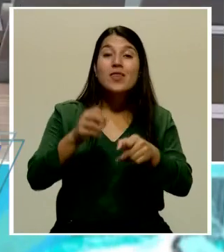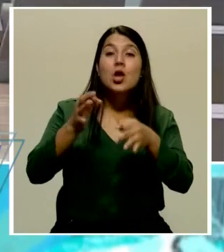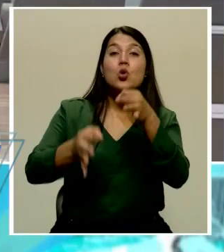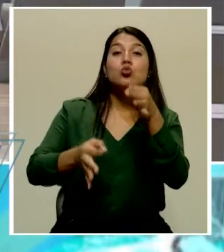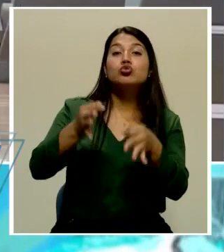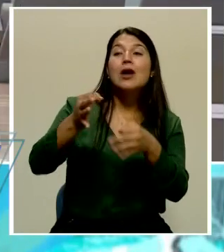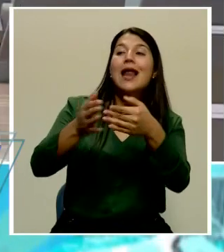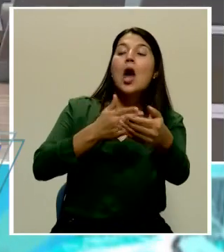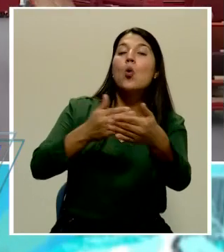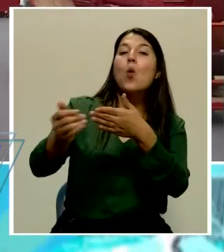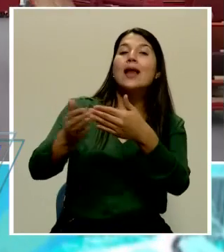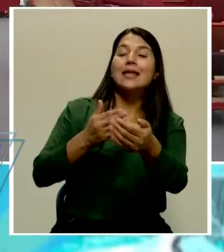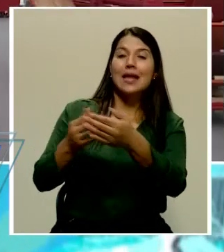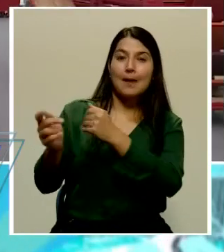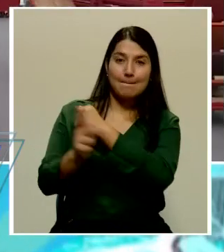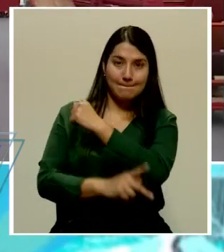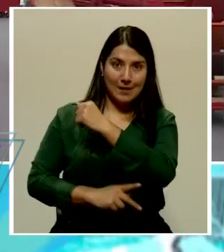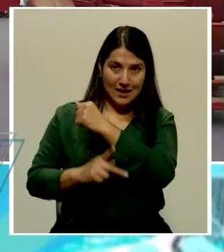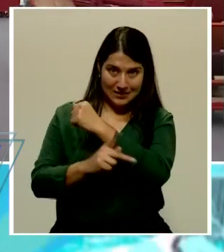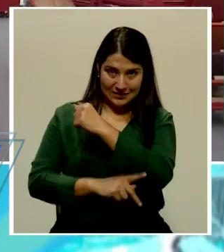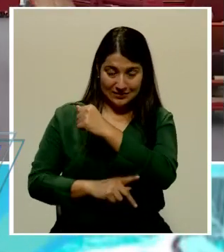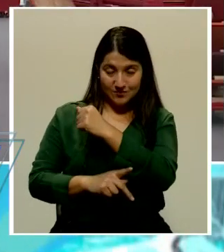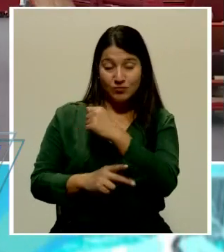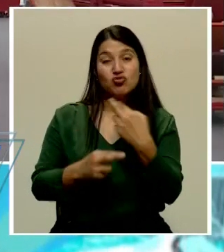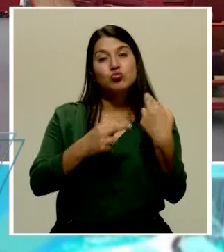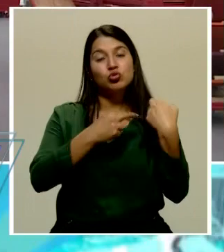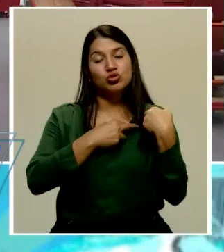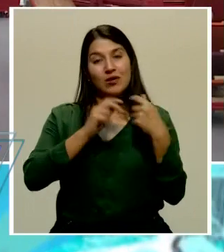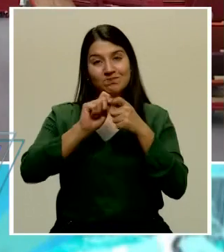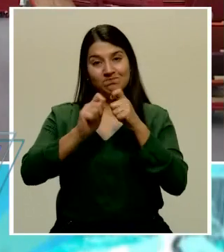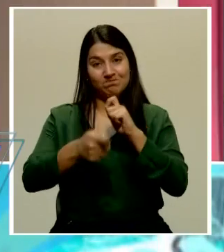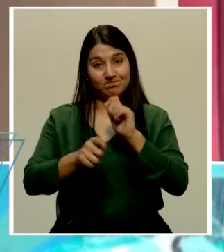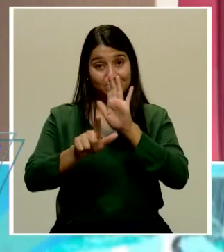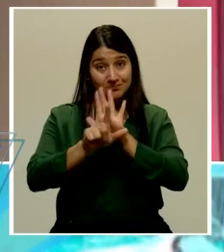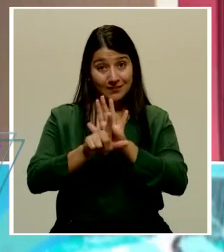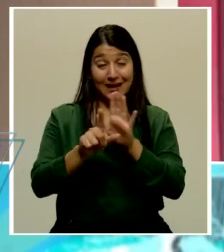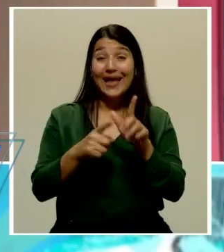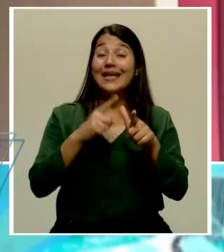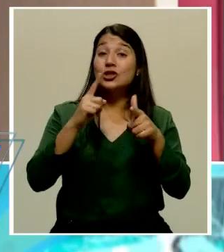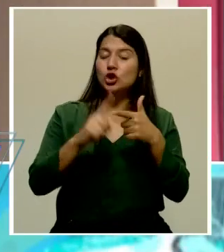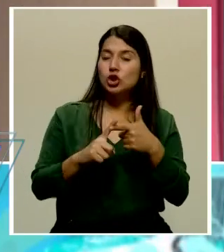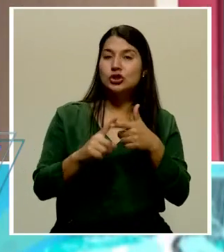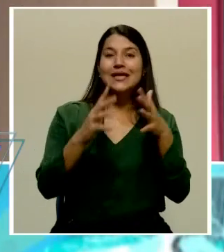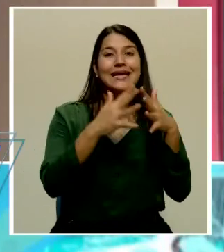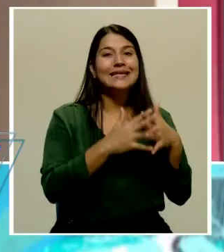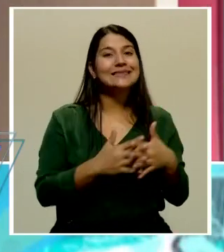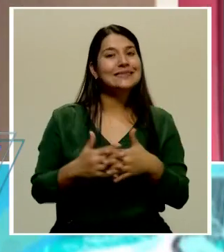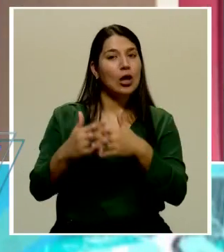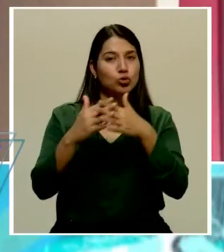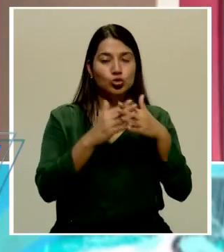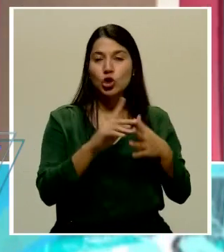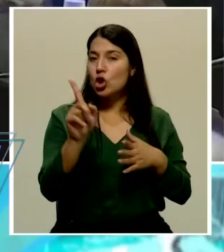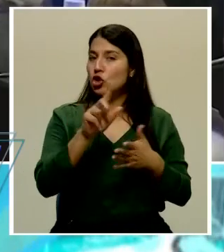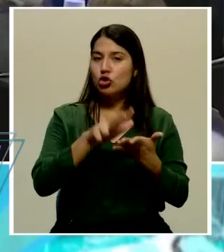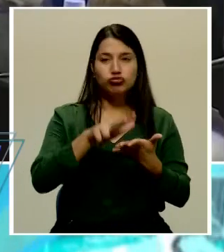cometido estos crímenes. Y por eso es justamente que a pesar de que Estados Unidos no ratificó el Estatuto de Roma,